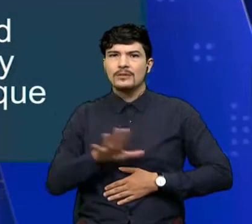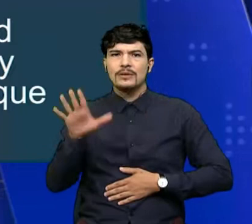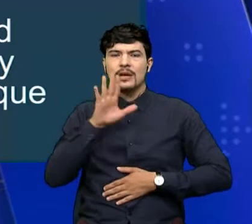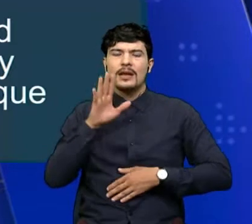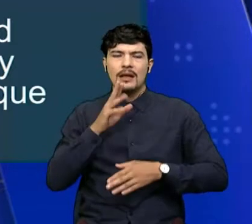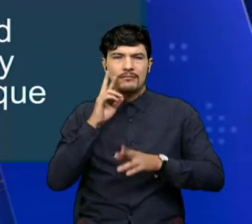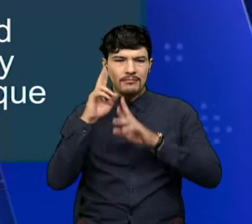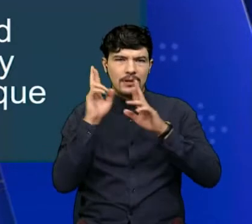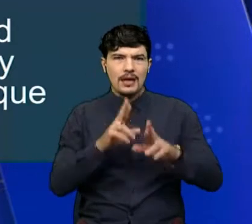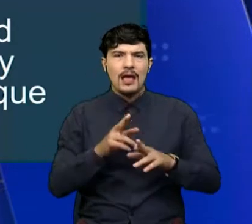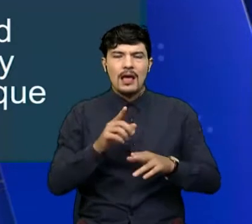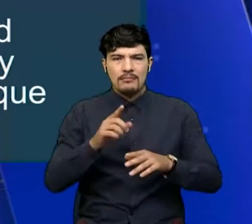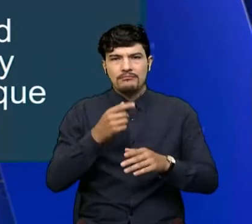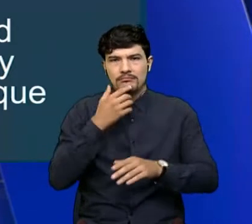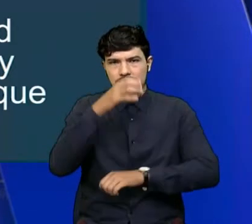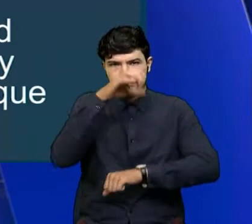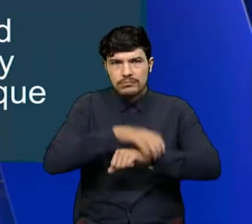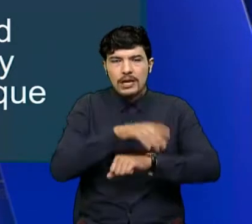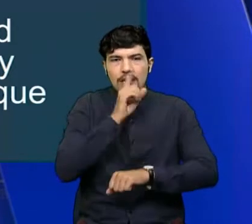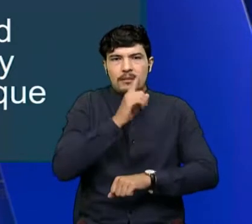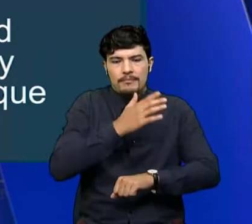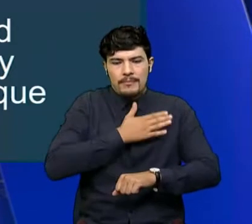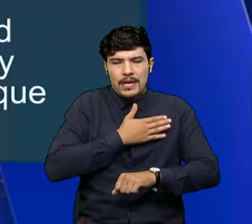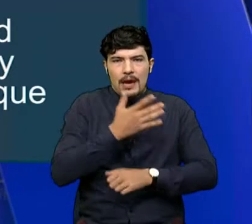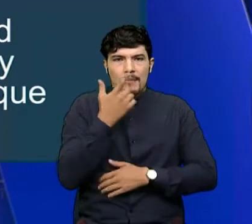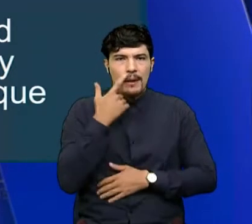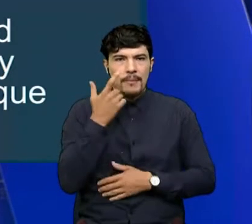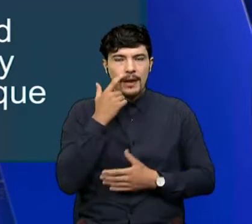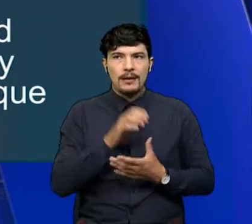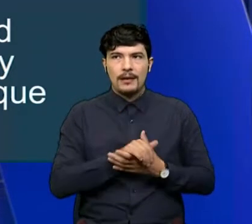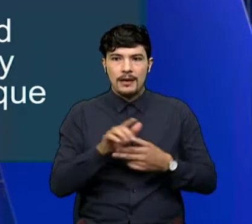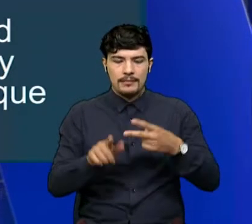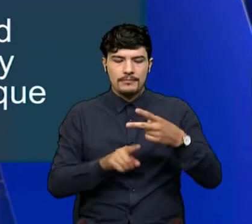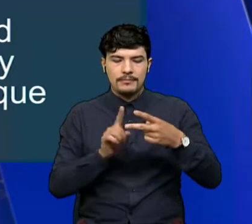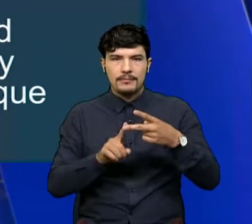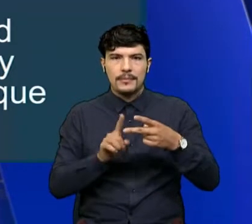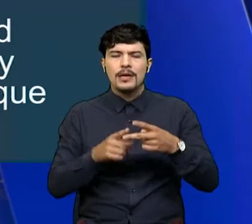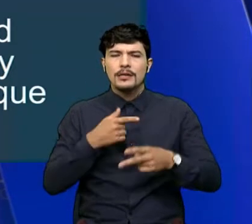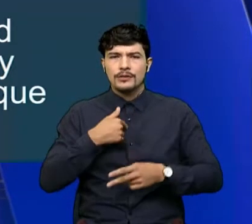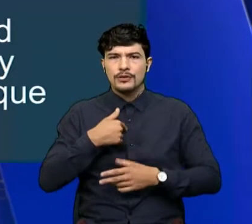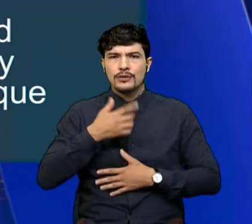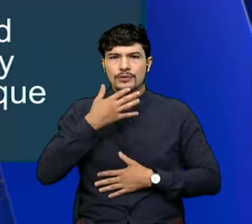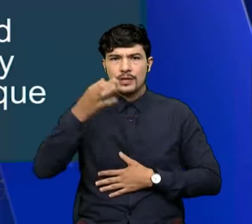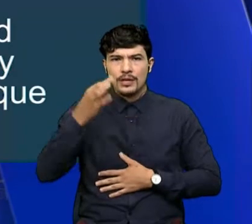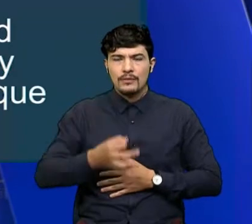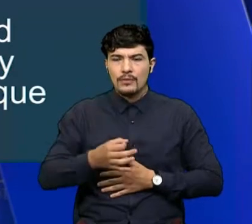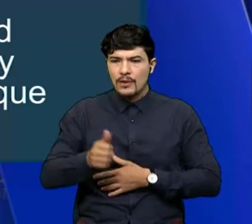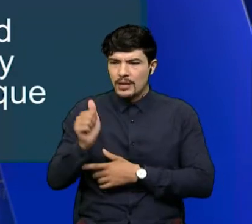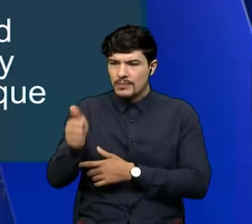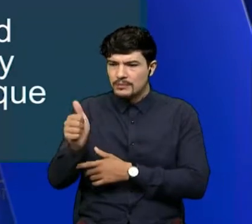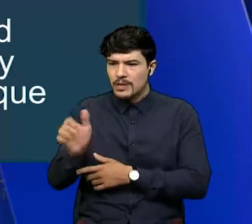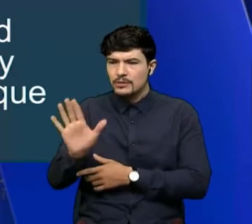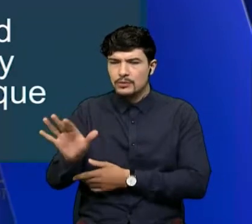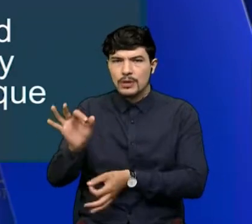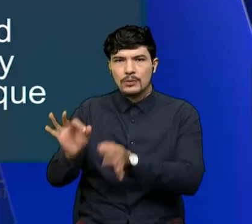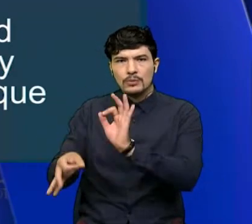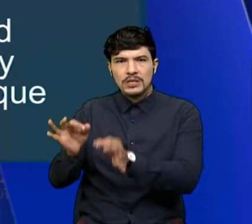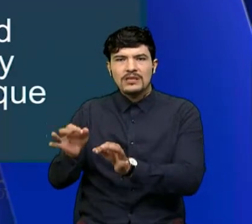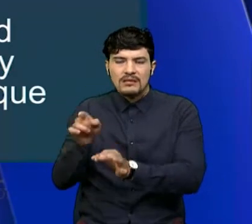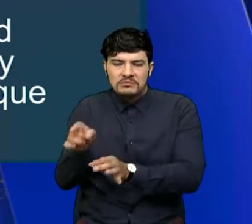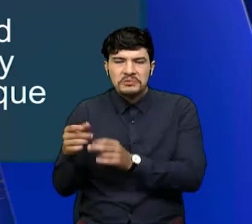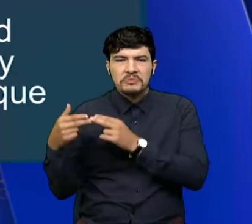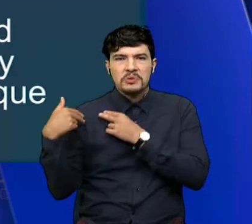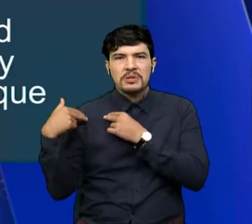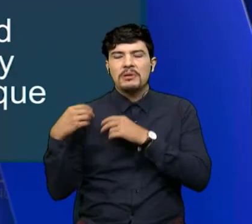últimas horas al privar de la libertad a mi señor padre punto número 2 estoy seguro de que la misma justicia se encargará de aclarar